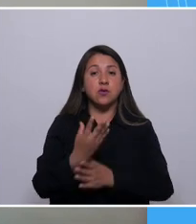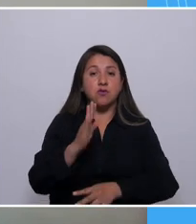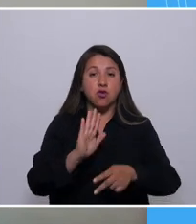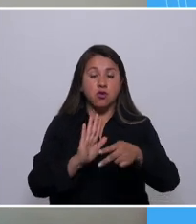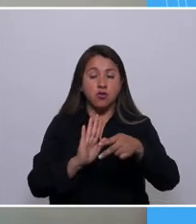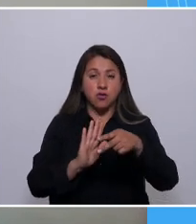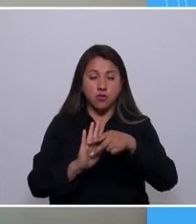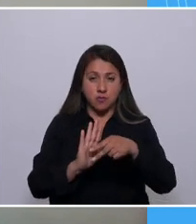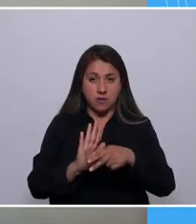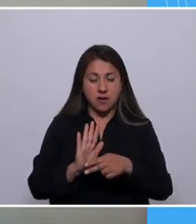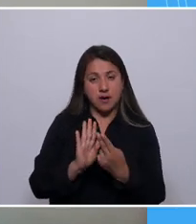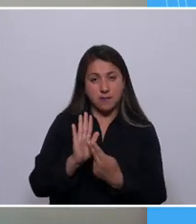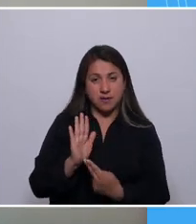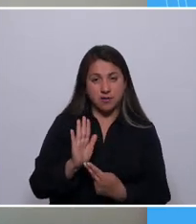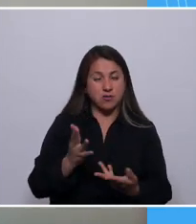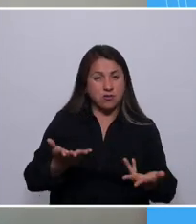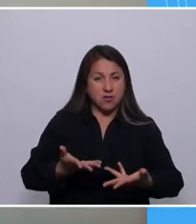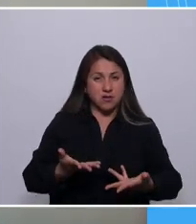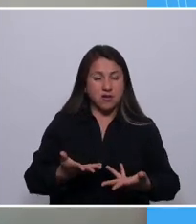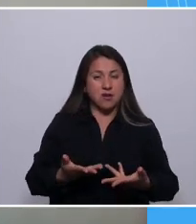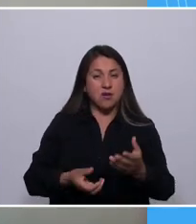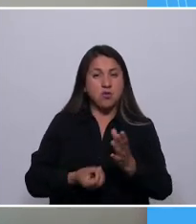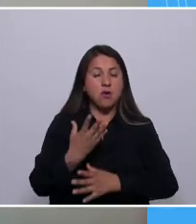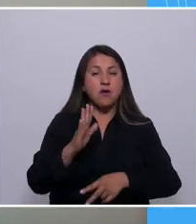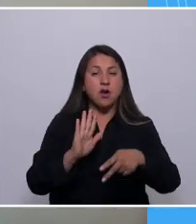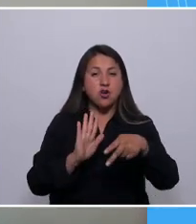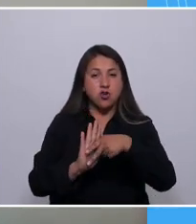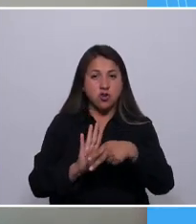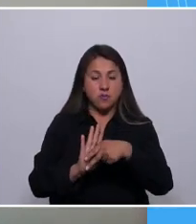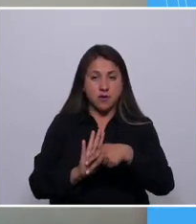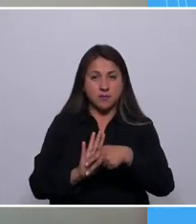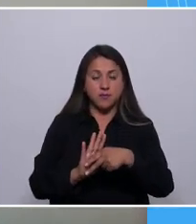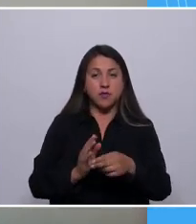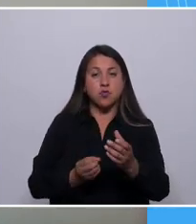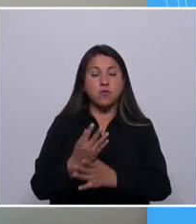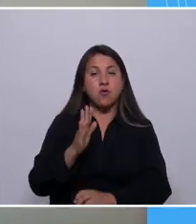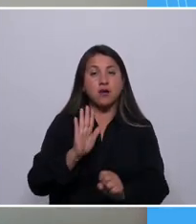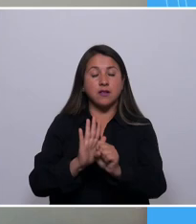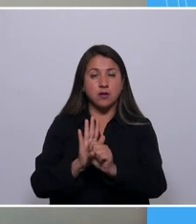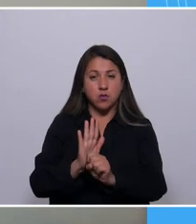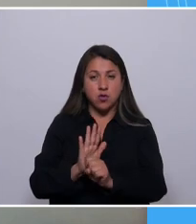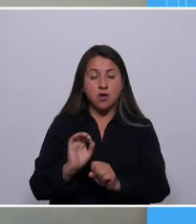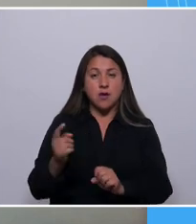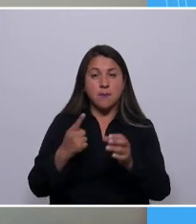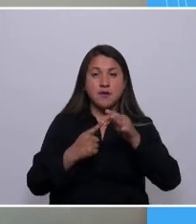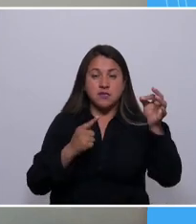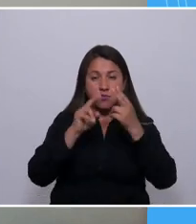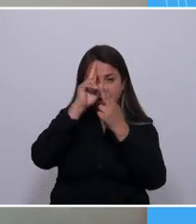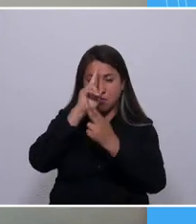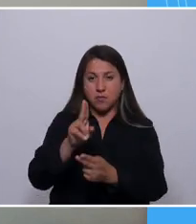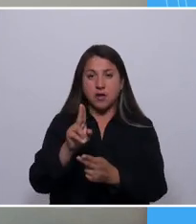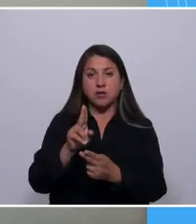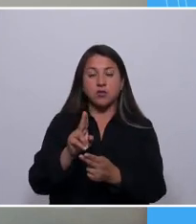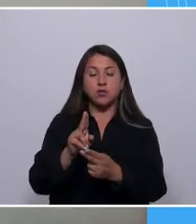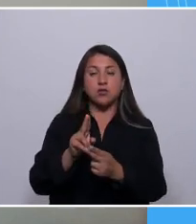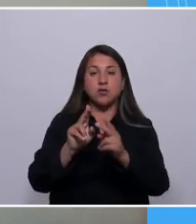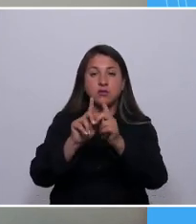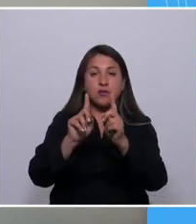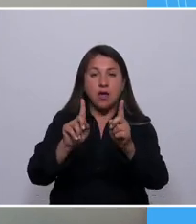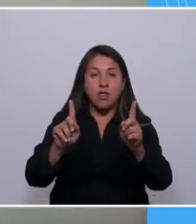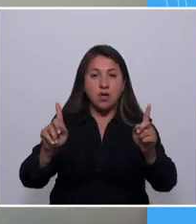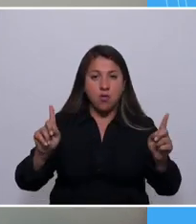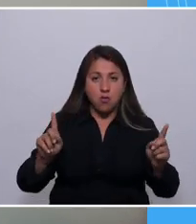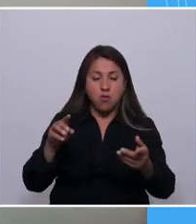¿Y de qué trata esta nueva norma, este nuevo artículo? Establece el principio de respeto de las particularidades de